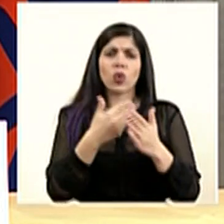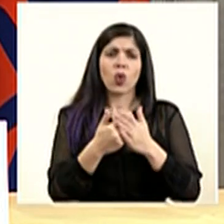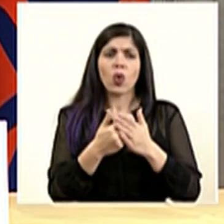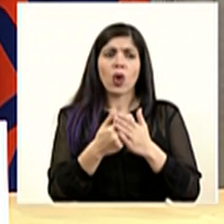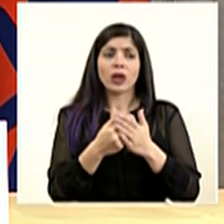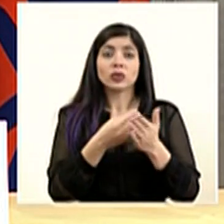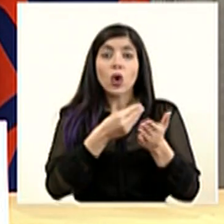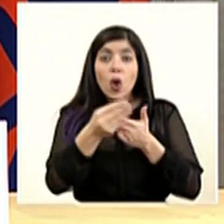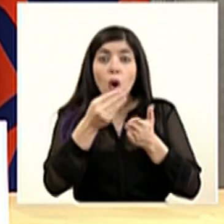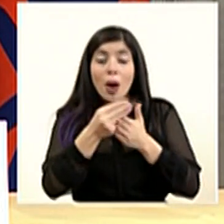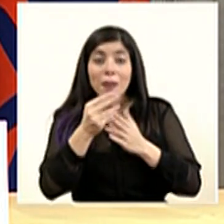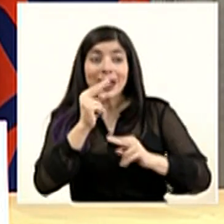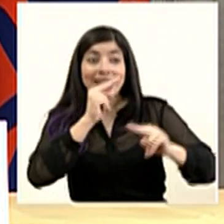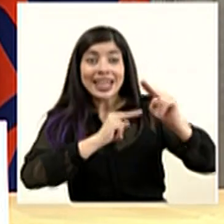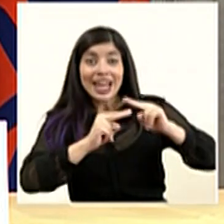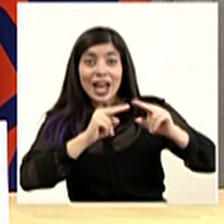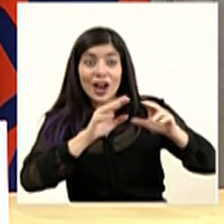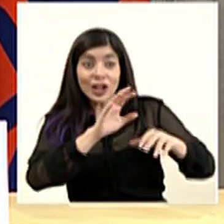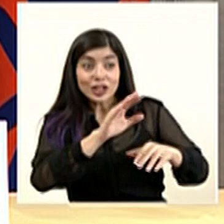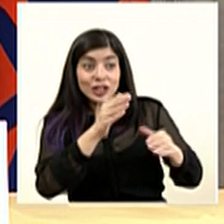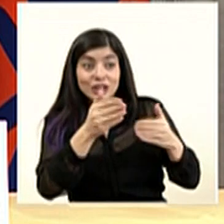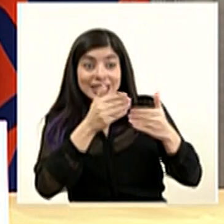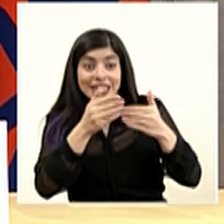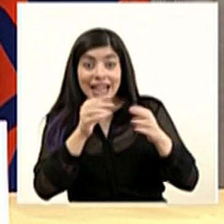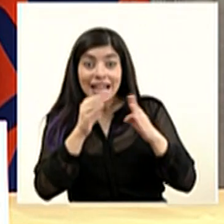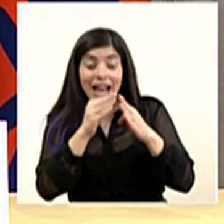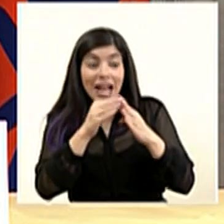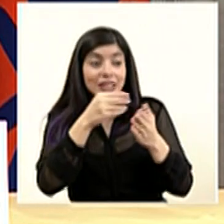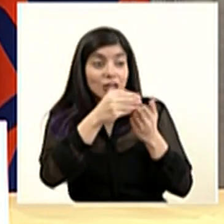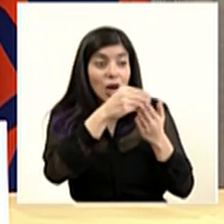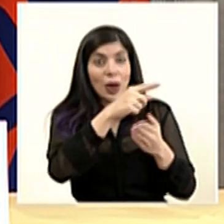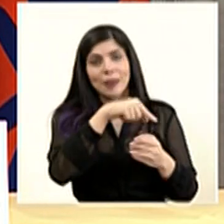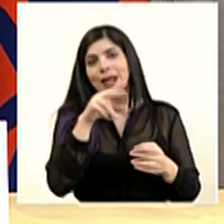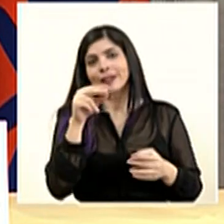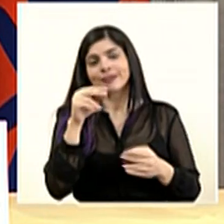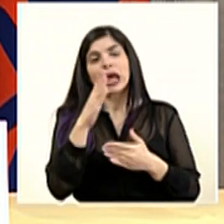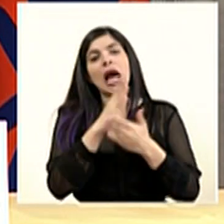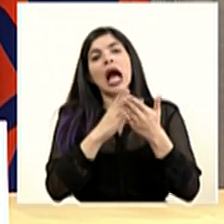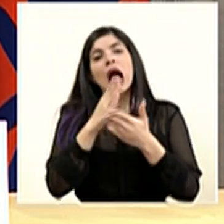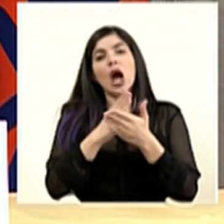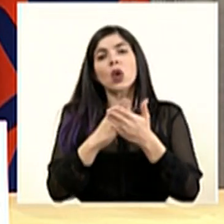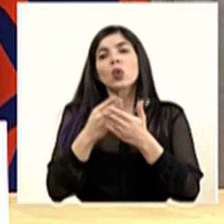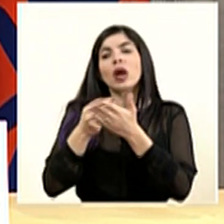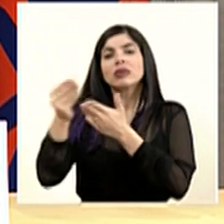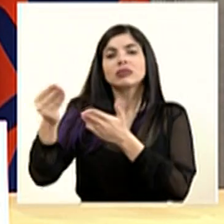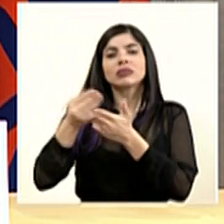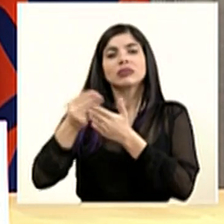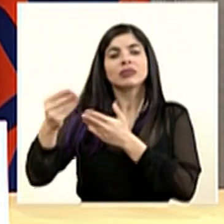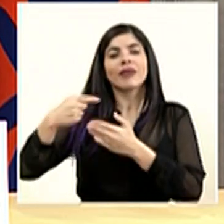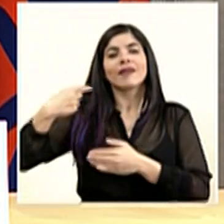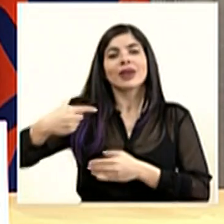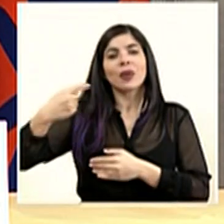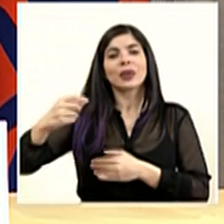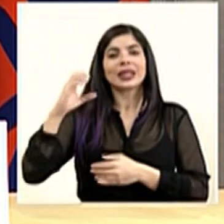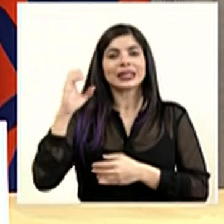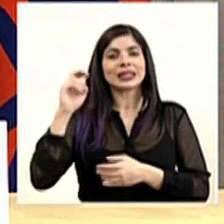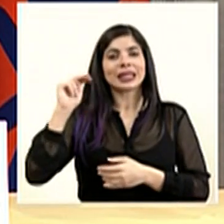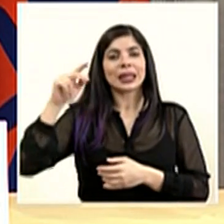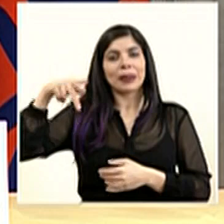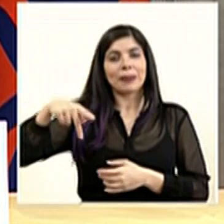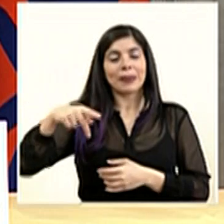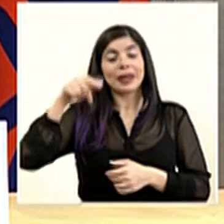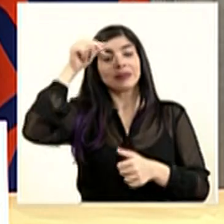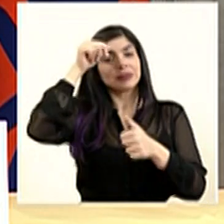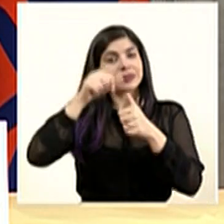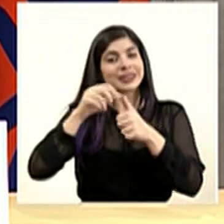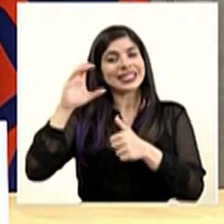adquirir en los comercios locales, algunas se han distribuido por la adquisición que se mantiene permanentemente con el CNP. Recordemos